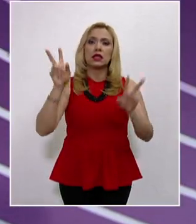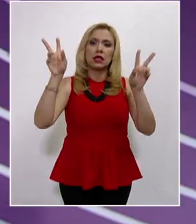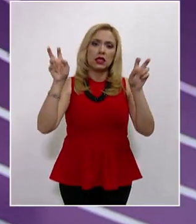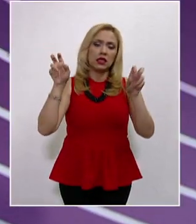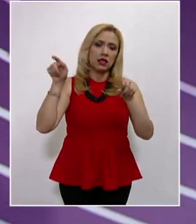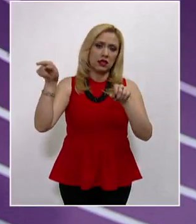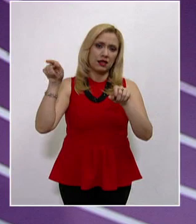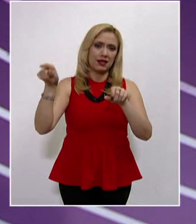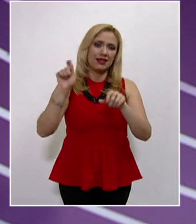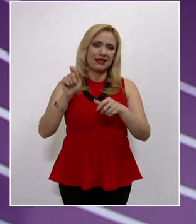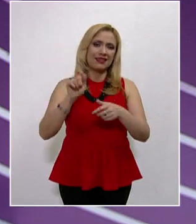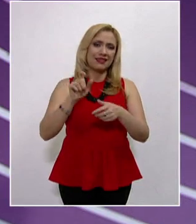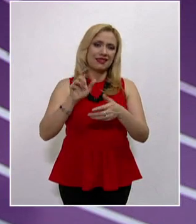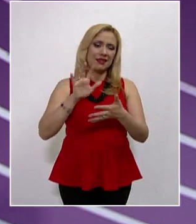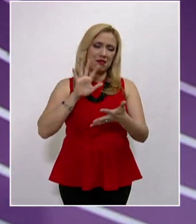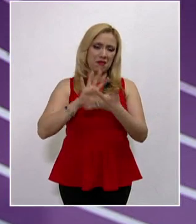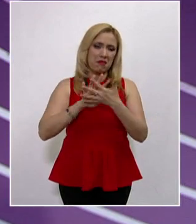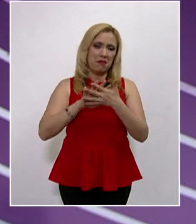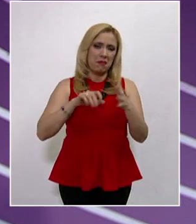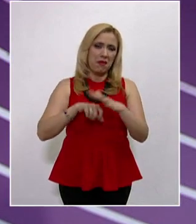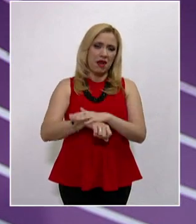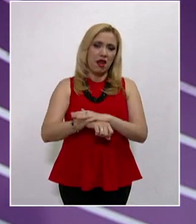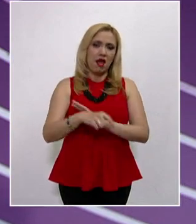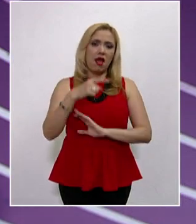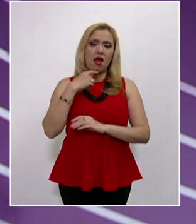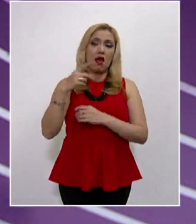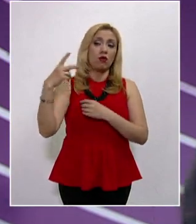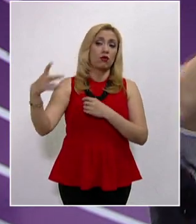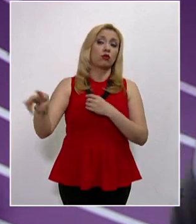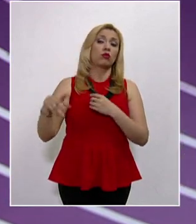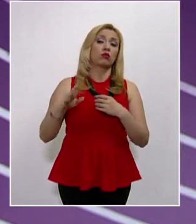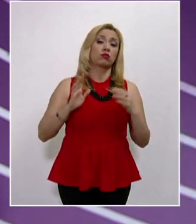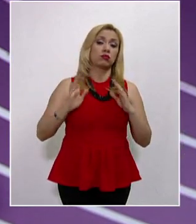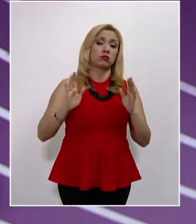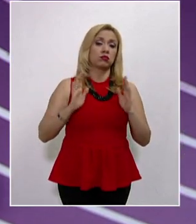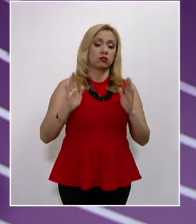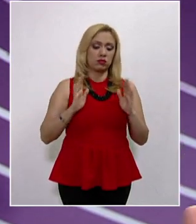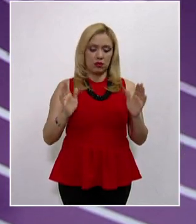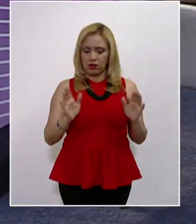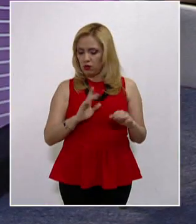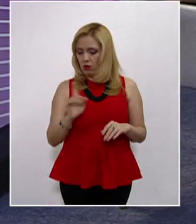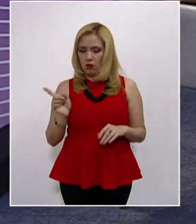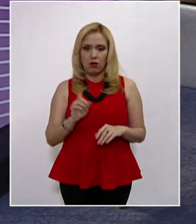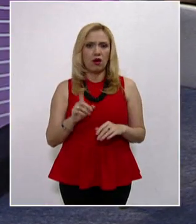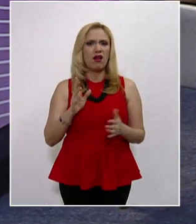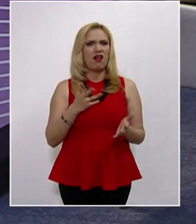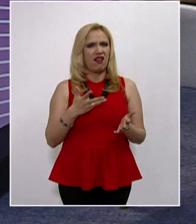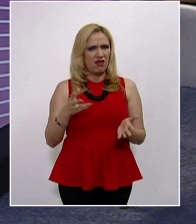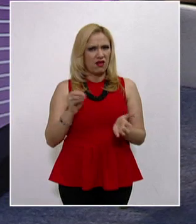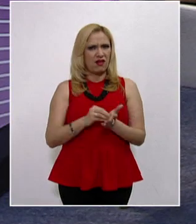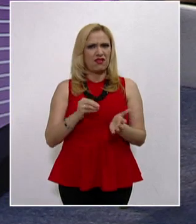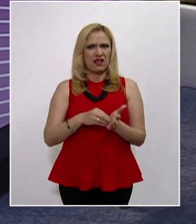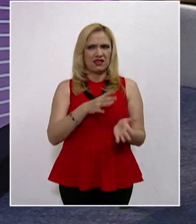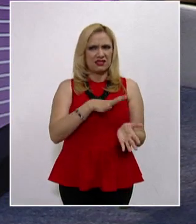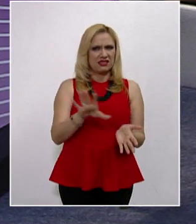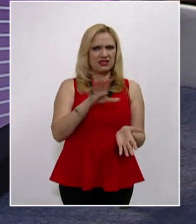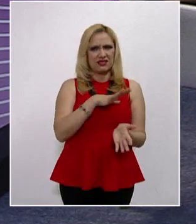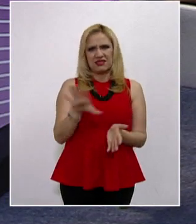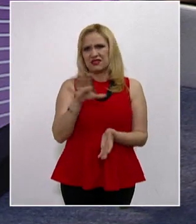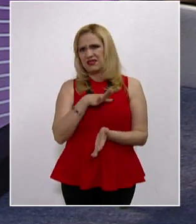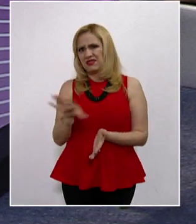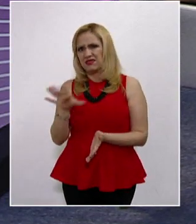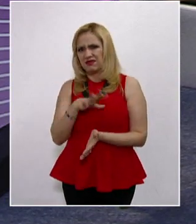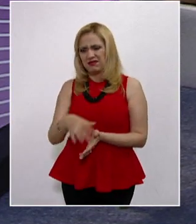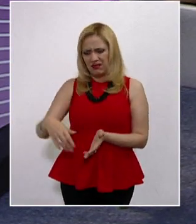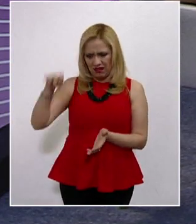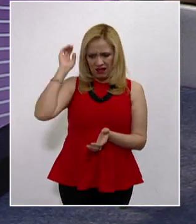penal que considerábamos que ya era estrictamente castrense y le damos un contenido mucho más amplio. Hay una resistencia, ¿no? Entonces, como a que